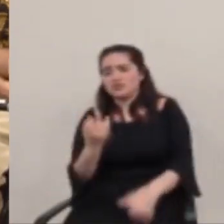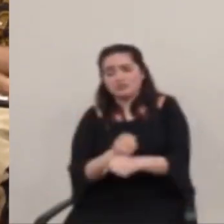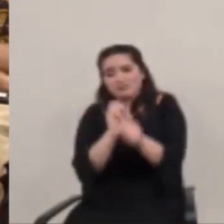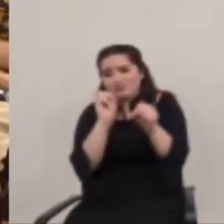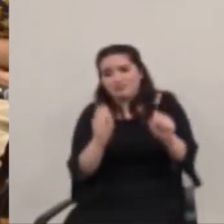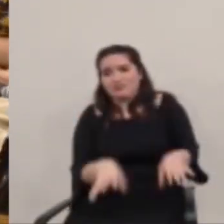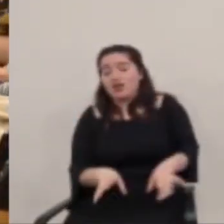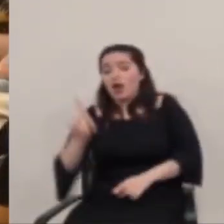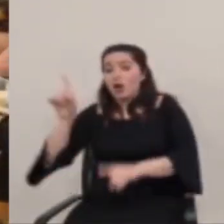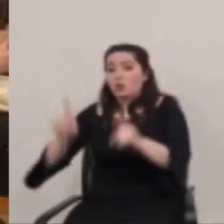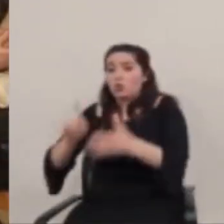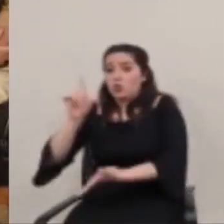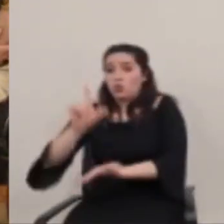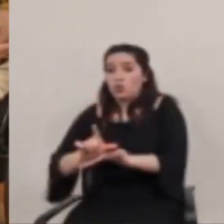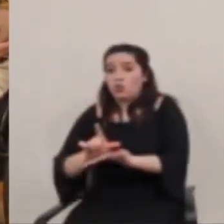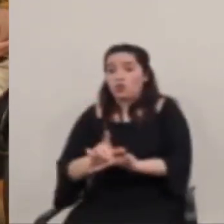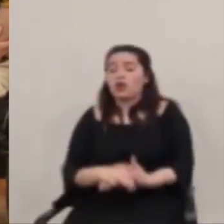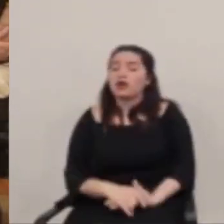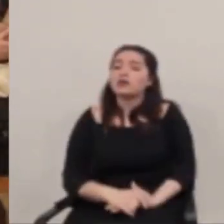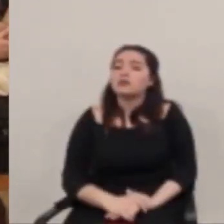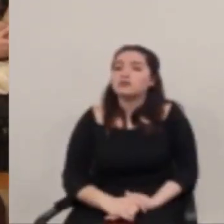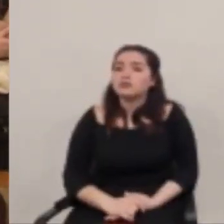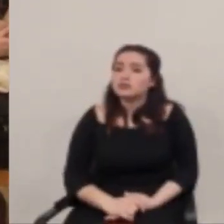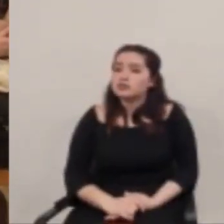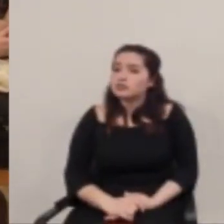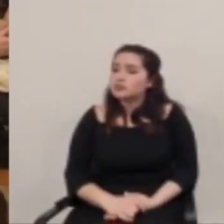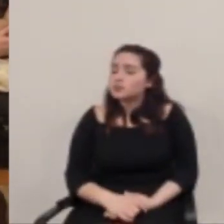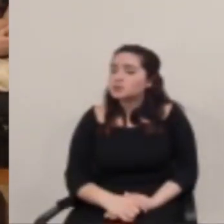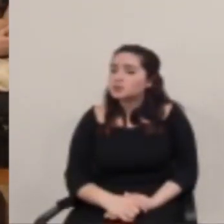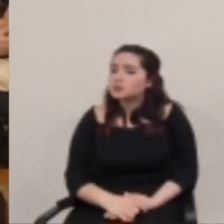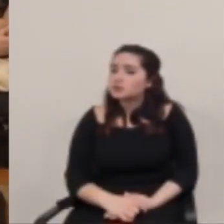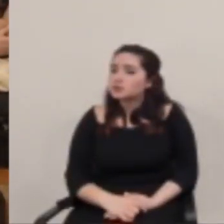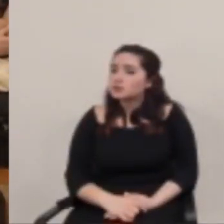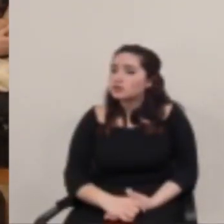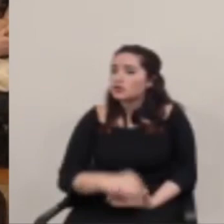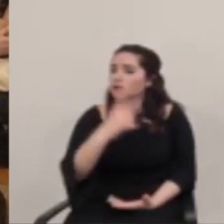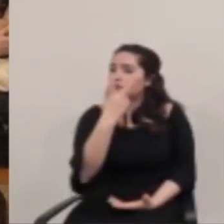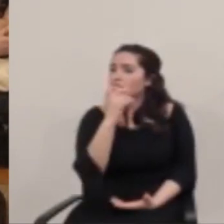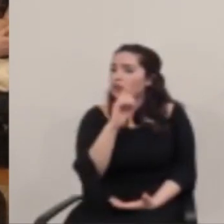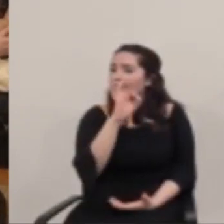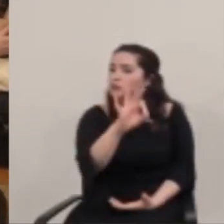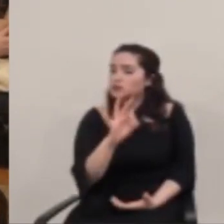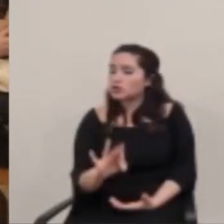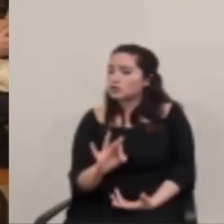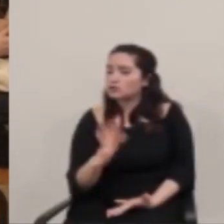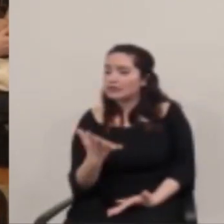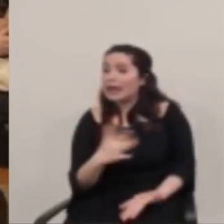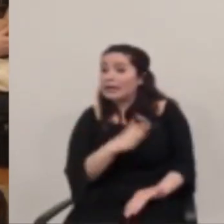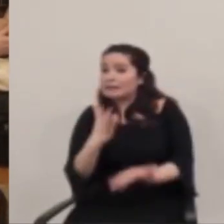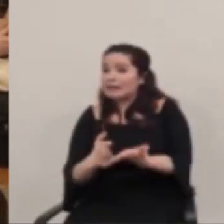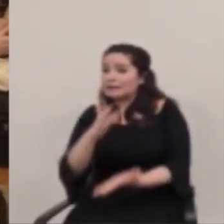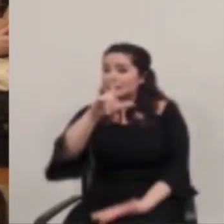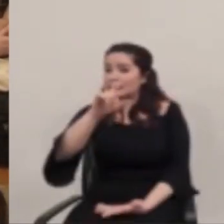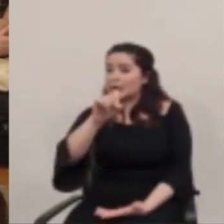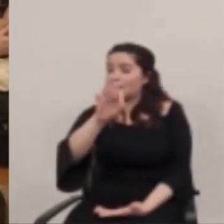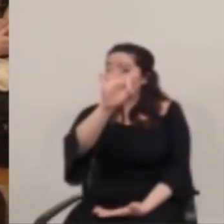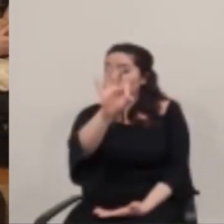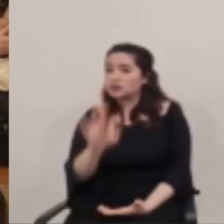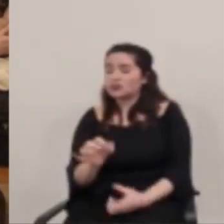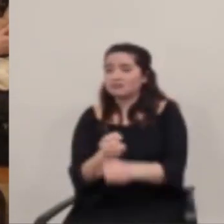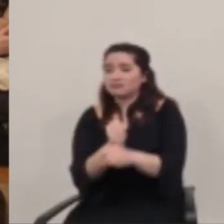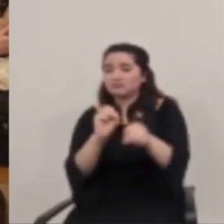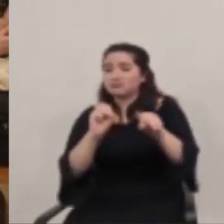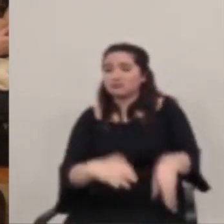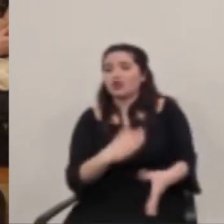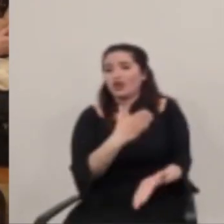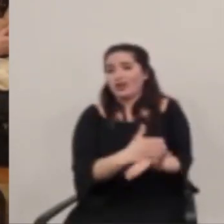lugares es súper variable los estudios que hay, pero hablan desde un 20% más alta hasta un 70% más alta la deserción escolar cuando